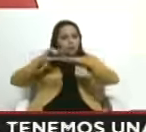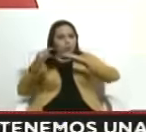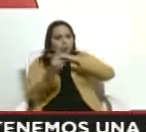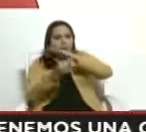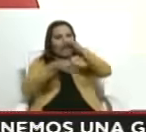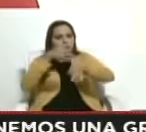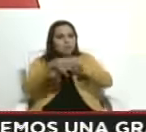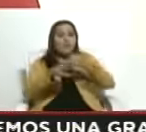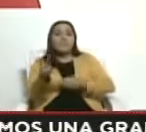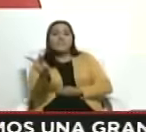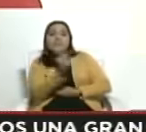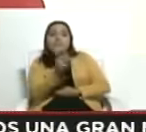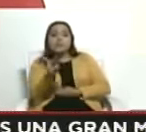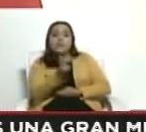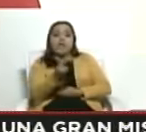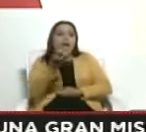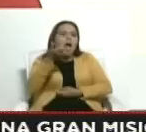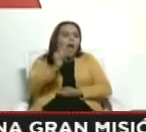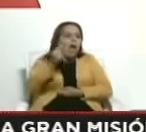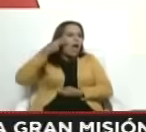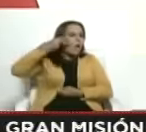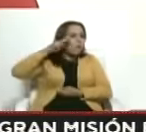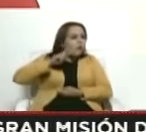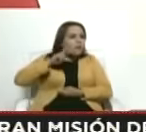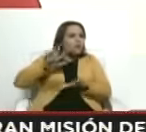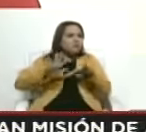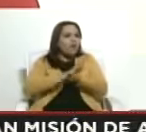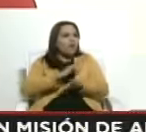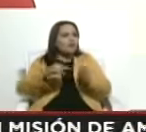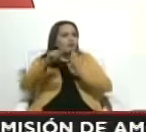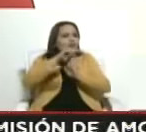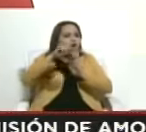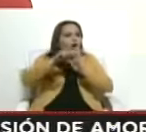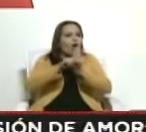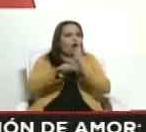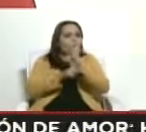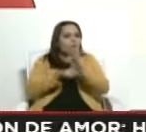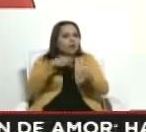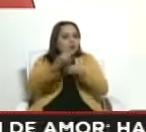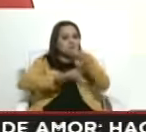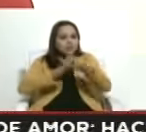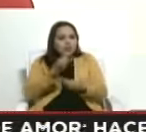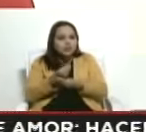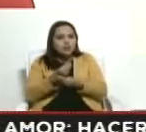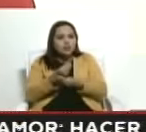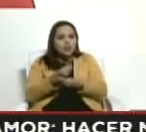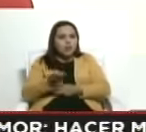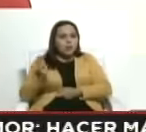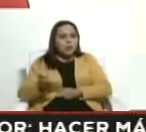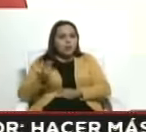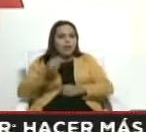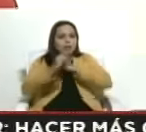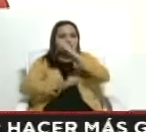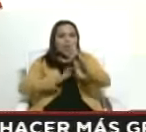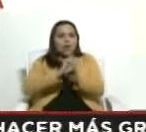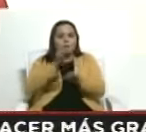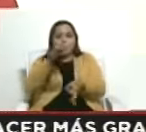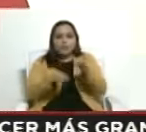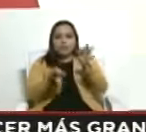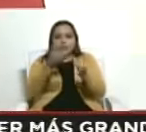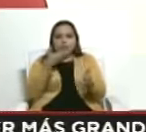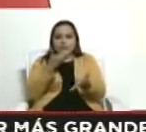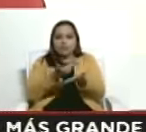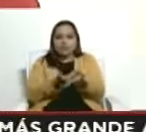que Venezuela actúa en contra de las medidas provisionales que tomó la Corte Internacional de Justicia? Gracias.